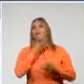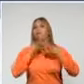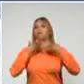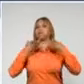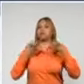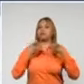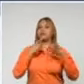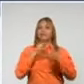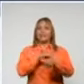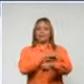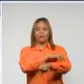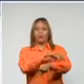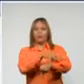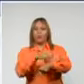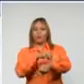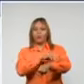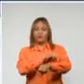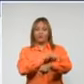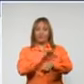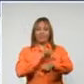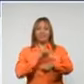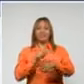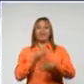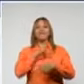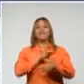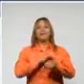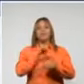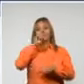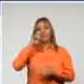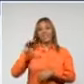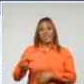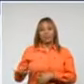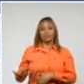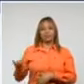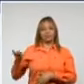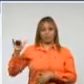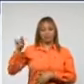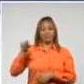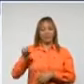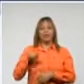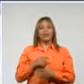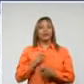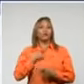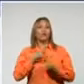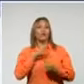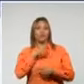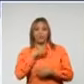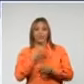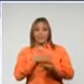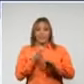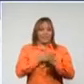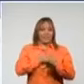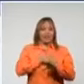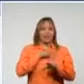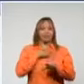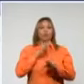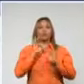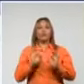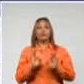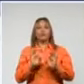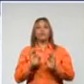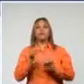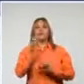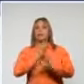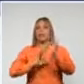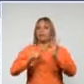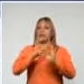sarampión, que una vez que tú la padeces ya te deja casi siempre una inmunidad de por vida. No